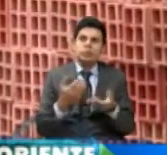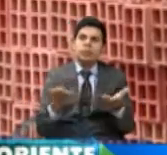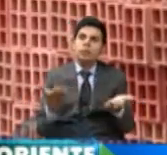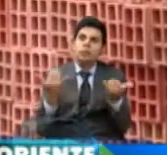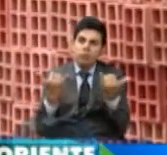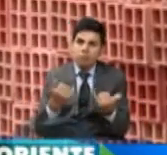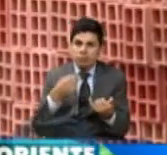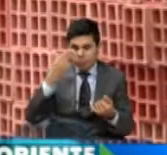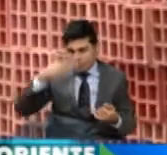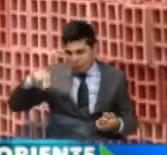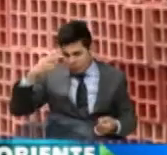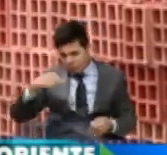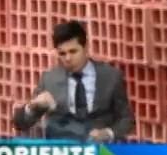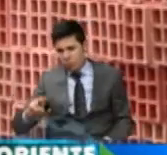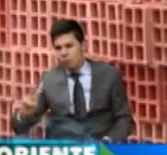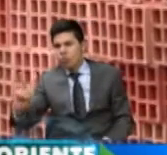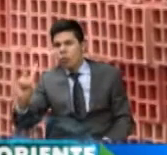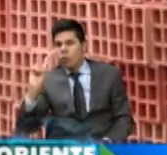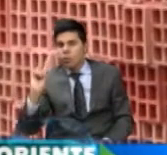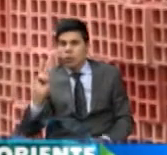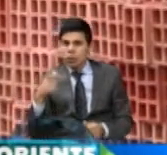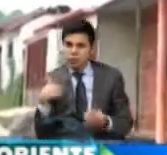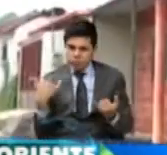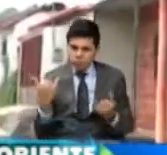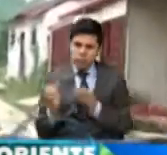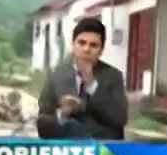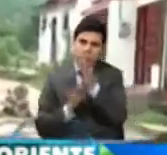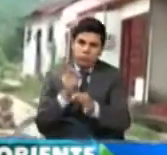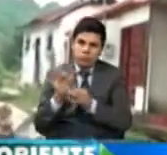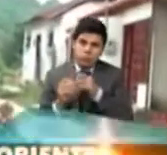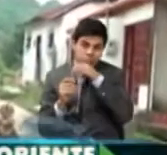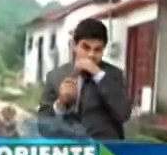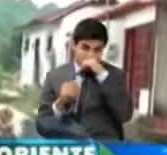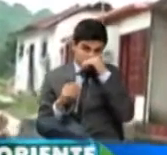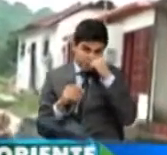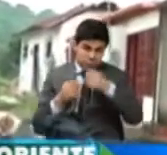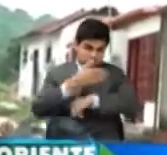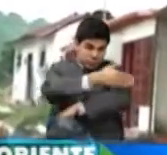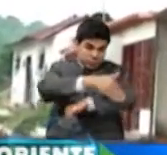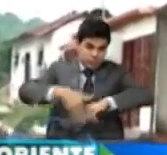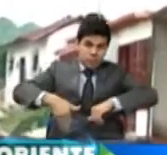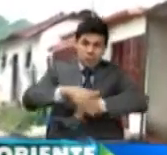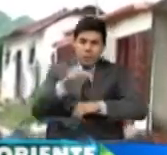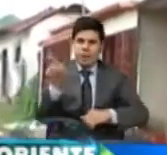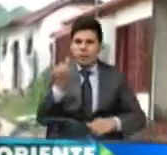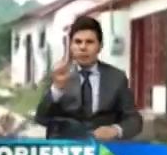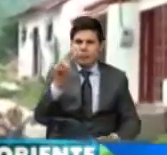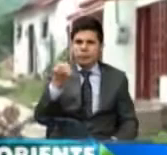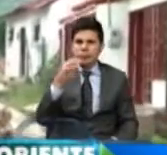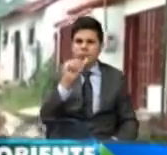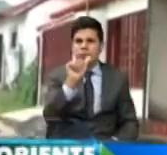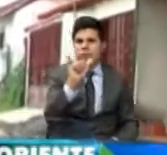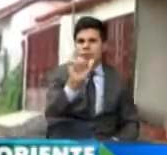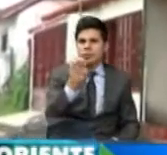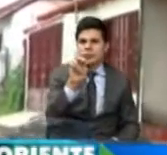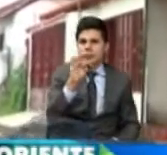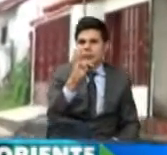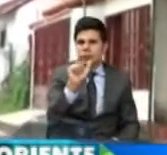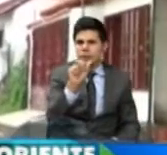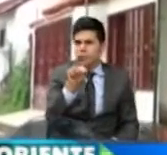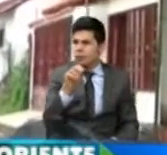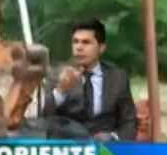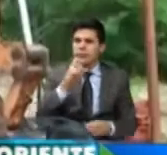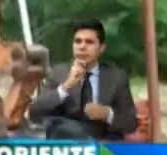Tengo 2 hijos pequeños que todavía estoy criando. El caso de la calle de la Discordia en San Cayetano es al parecer un callejón sin salida